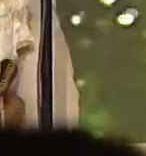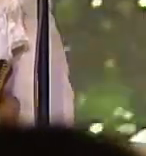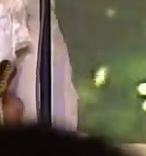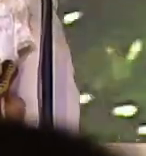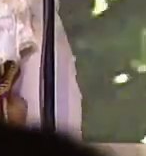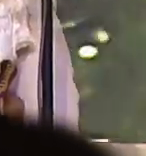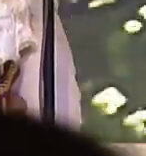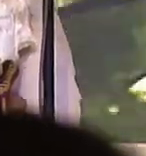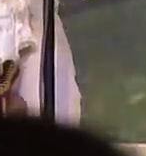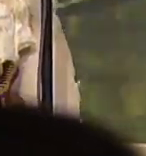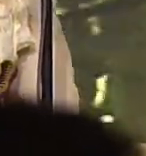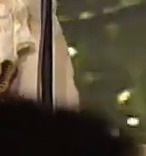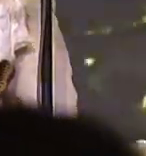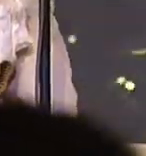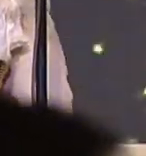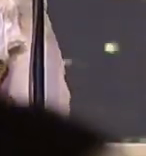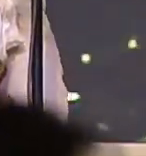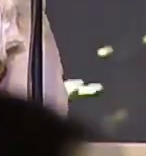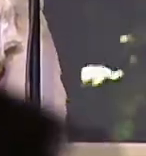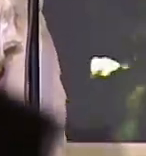le parte el corazón.